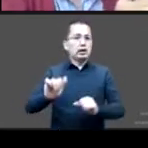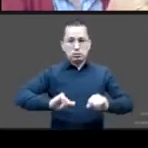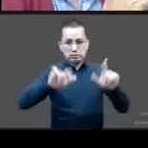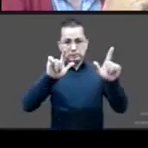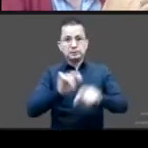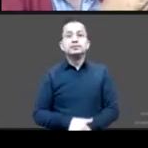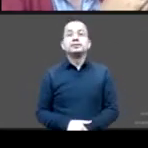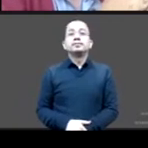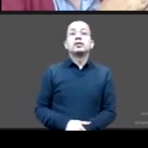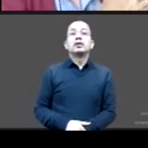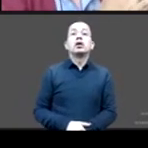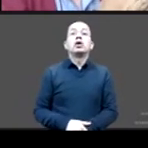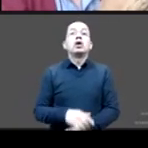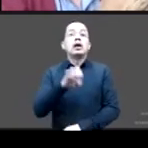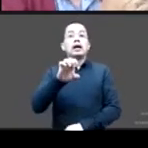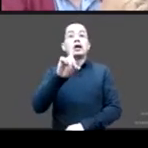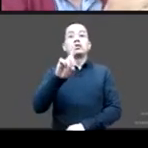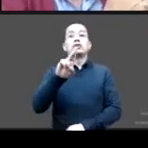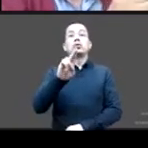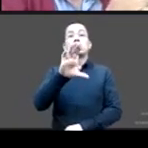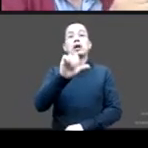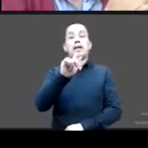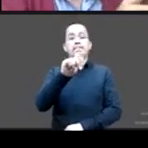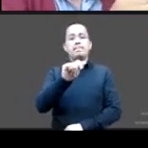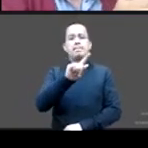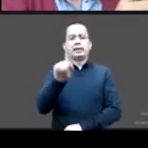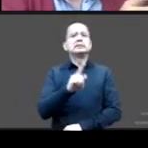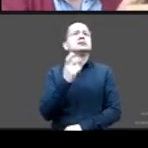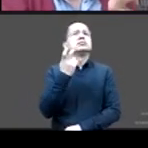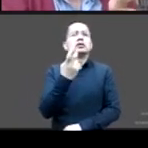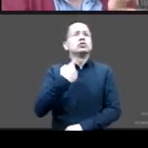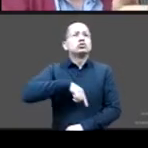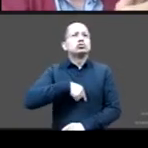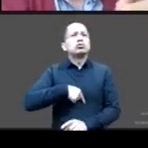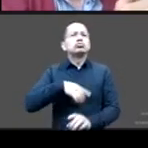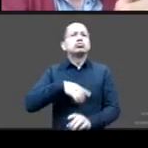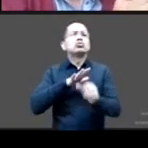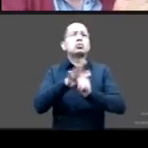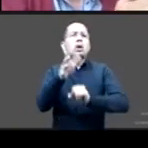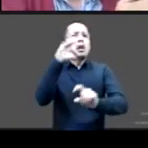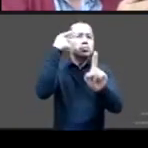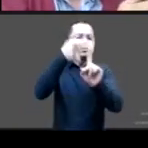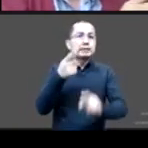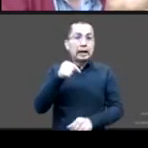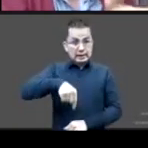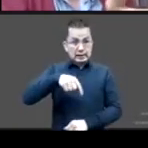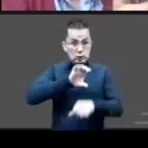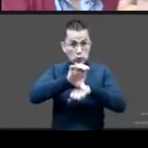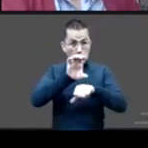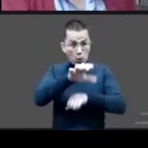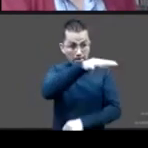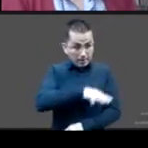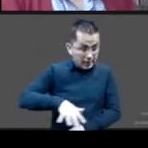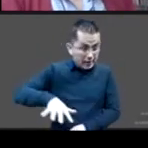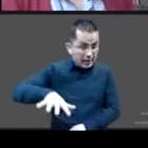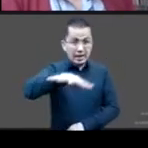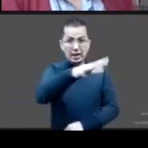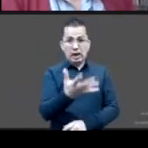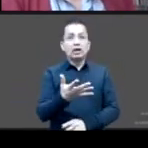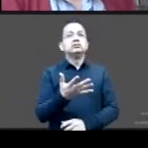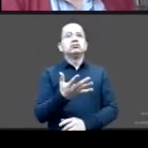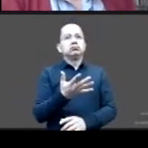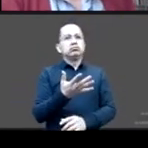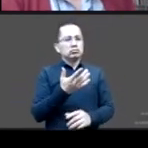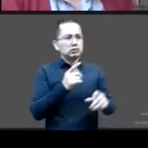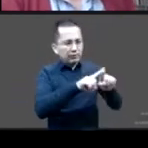trabaja dos problemas colombianos muy serios que de no ser resueltos pues nos llevarían a reinventarnos la guerra, a no lograr los